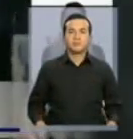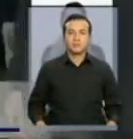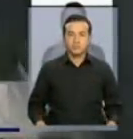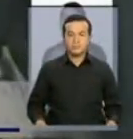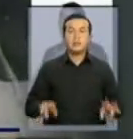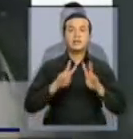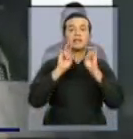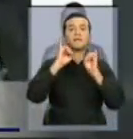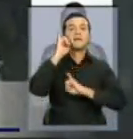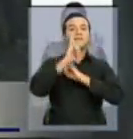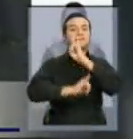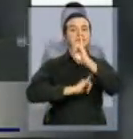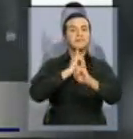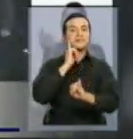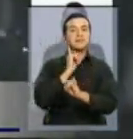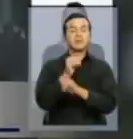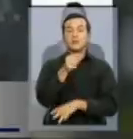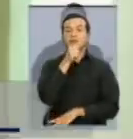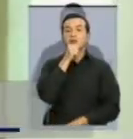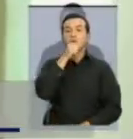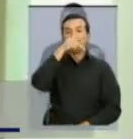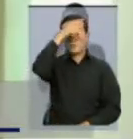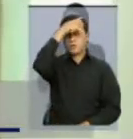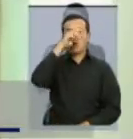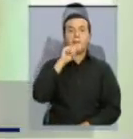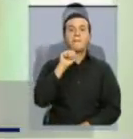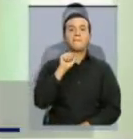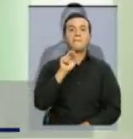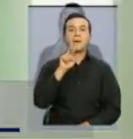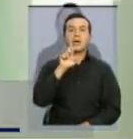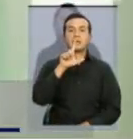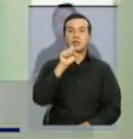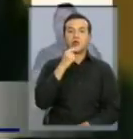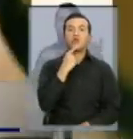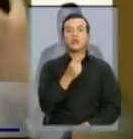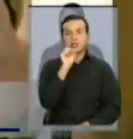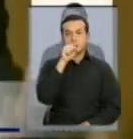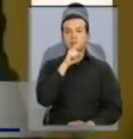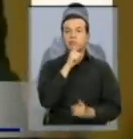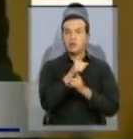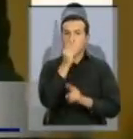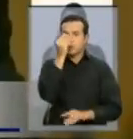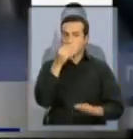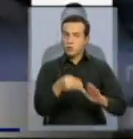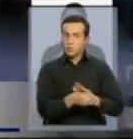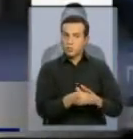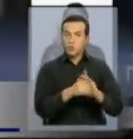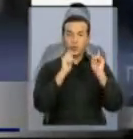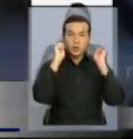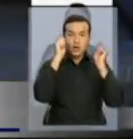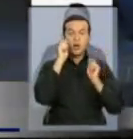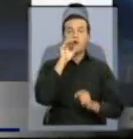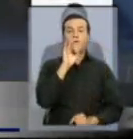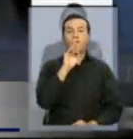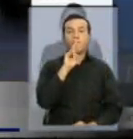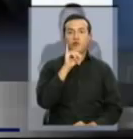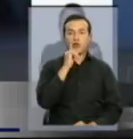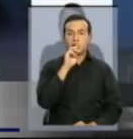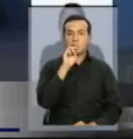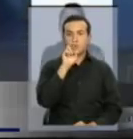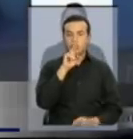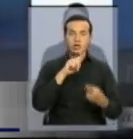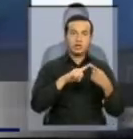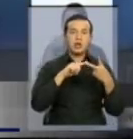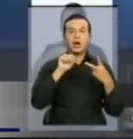Y en lo internacional, según la prensa de Perú, Marcelo Odebrecht confirmó el financiamiento de las campañas de Keiko Fujimori, Alan